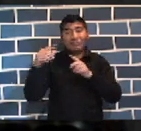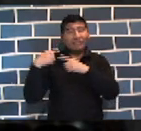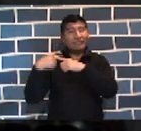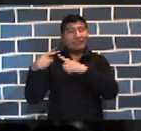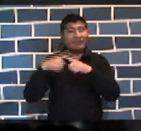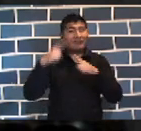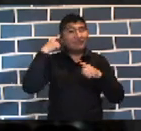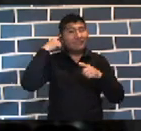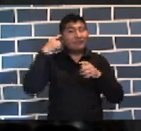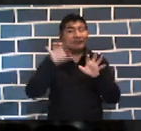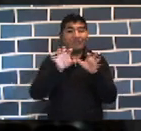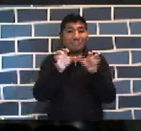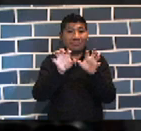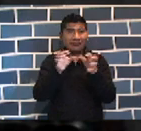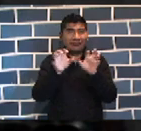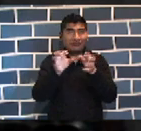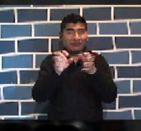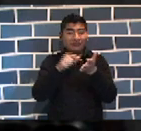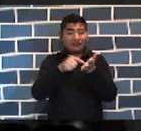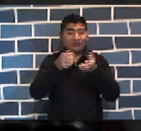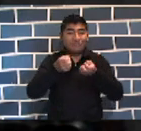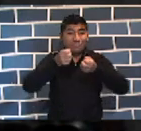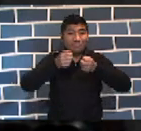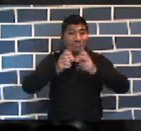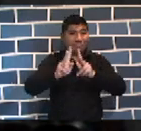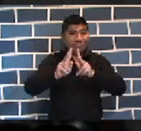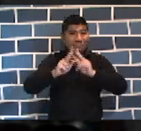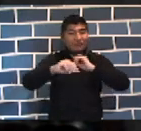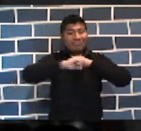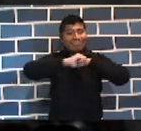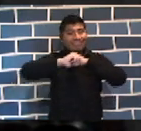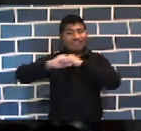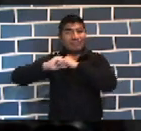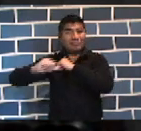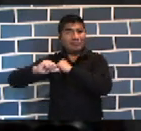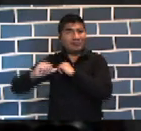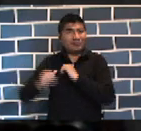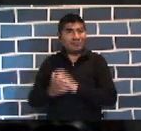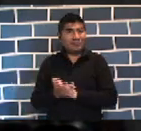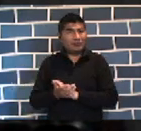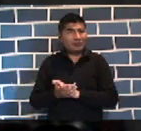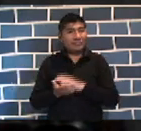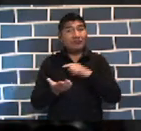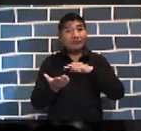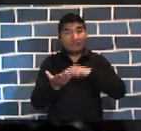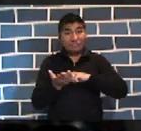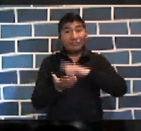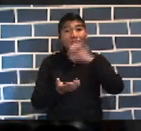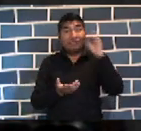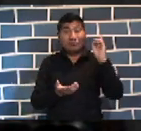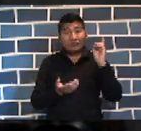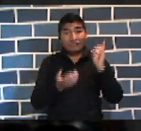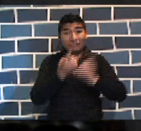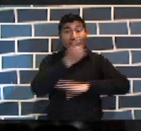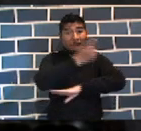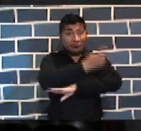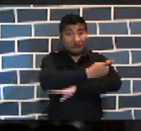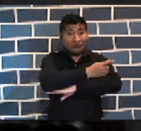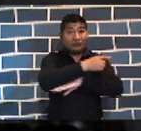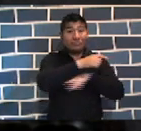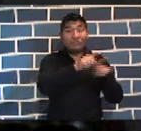de radio que hacen posible la transmisión. Y en este día